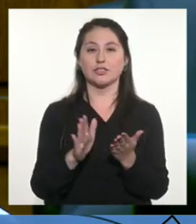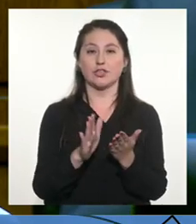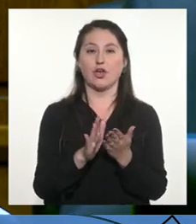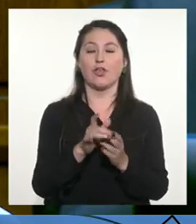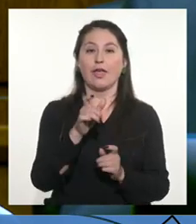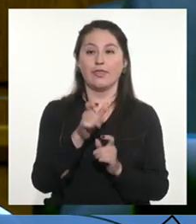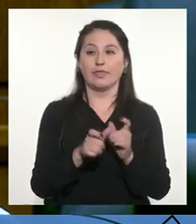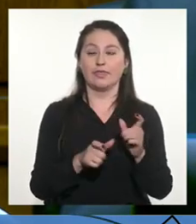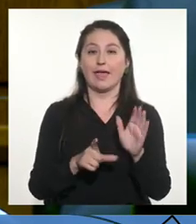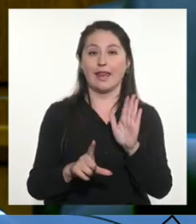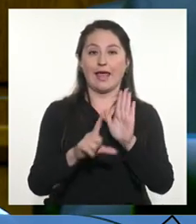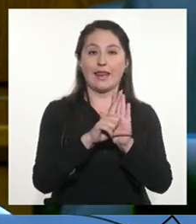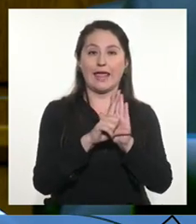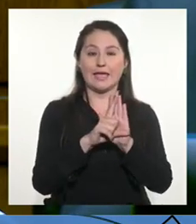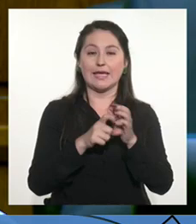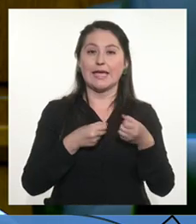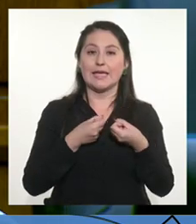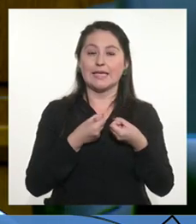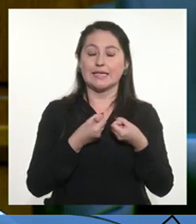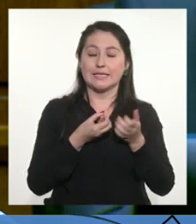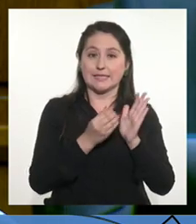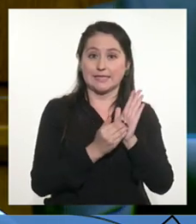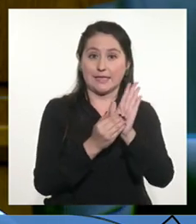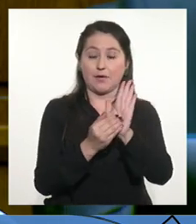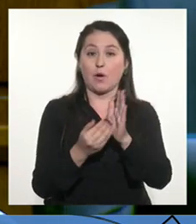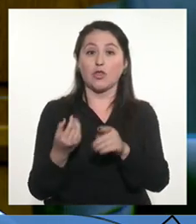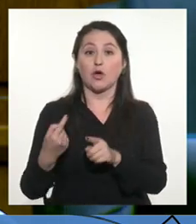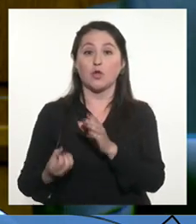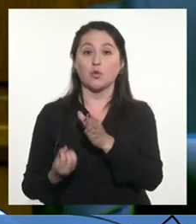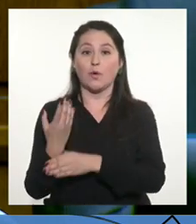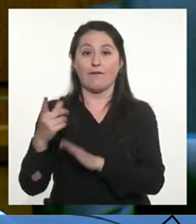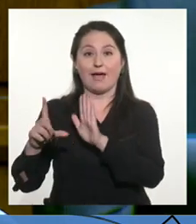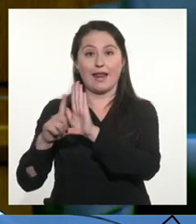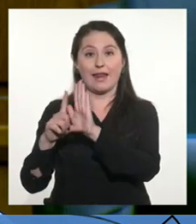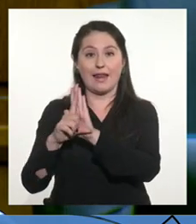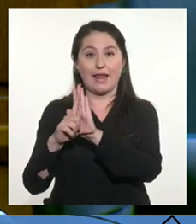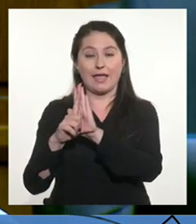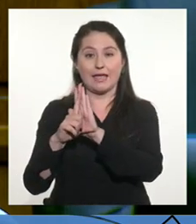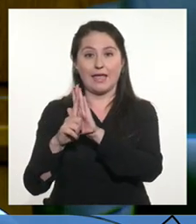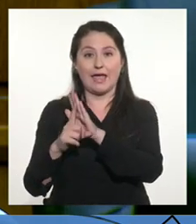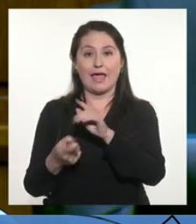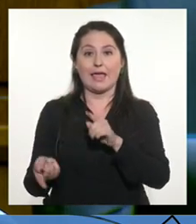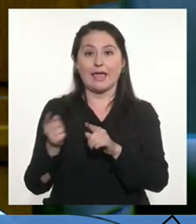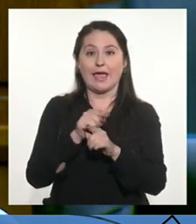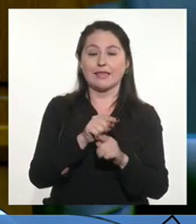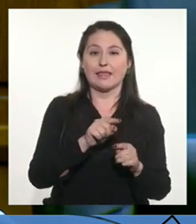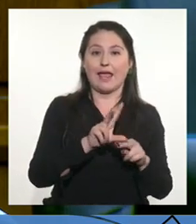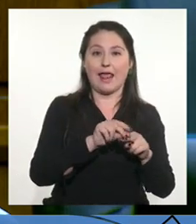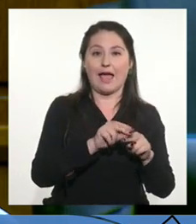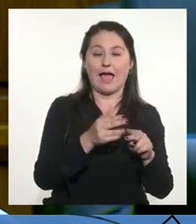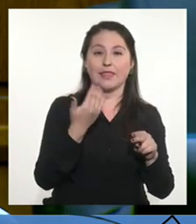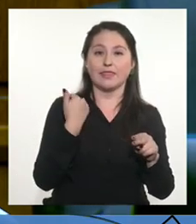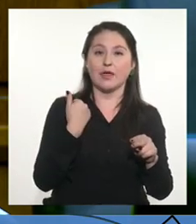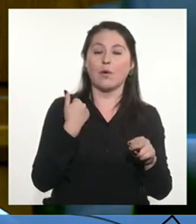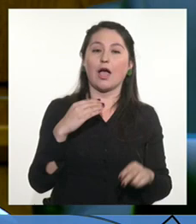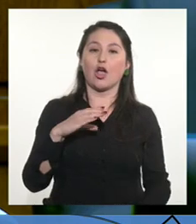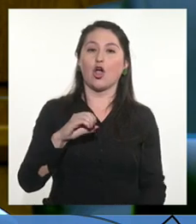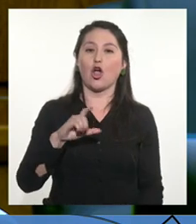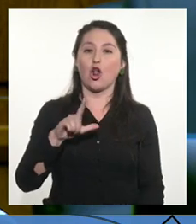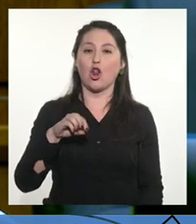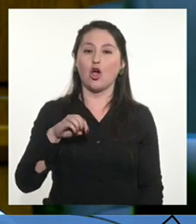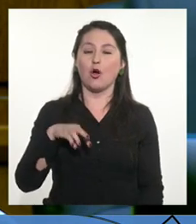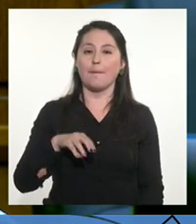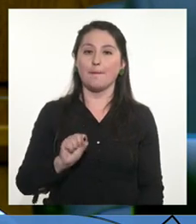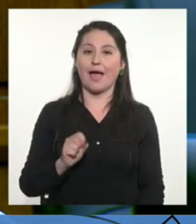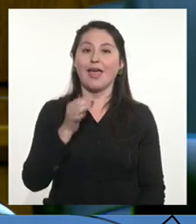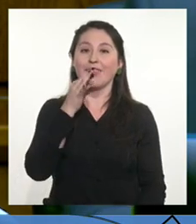tácita que se expresa cuando la nueva ley dice expresamente que droga a la antigua el senador coloma hizo algunos ejemplos al